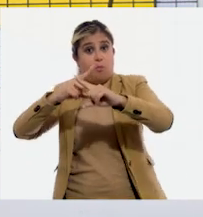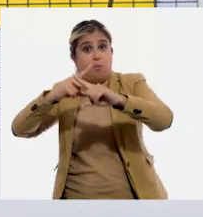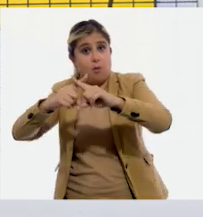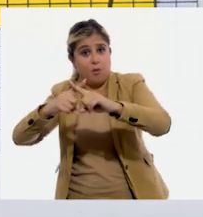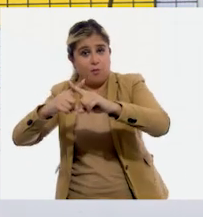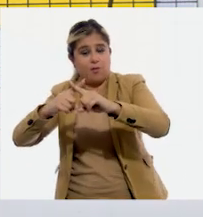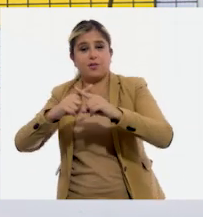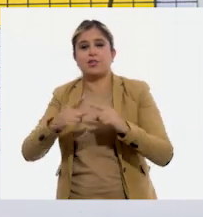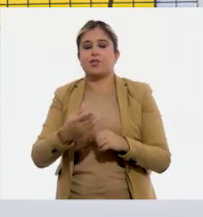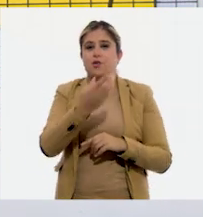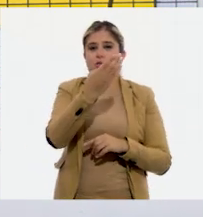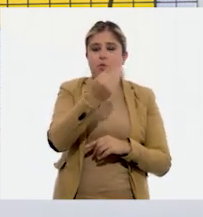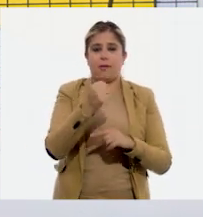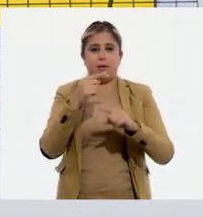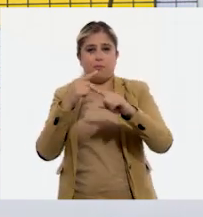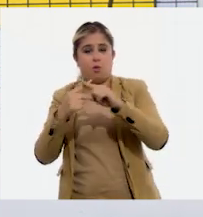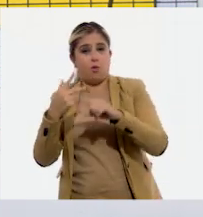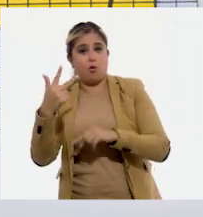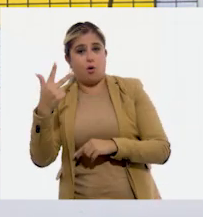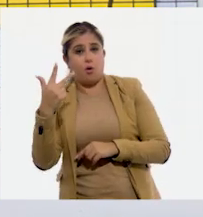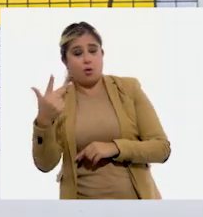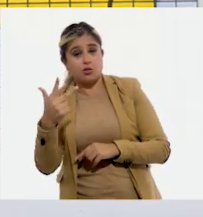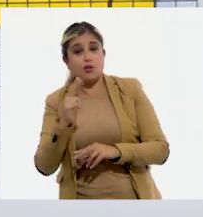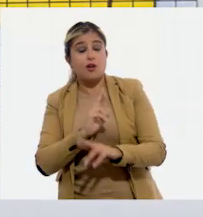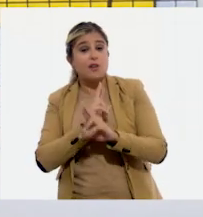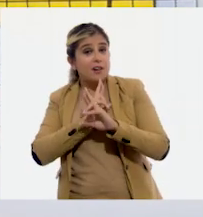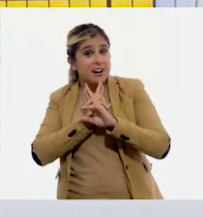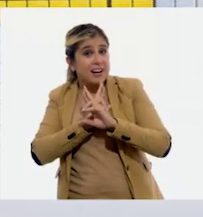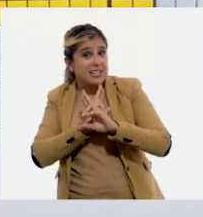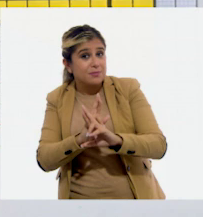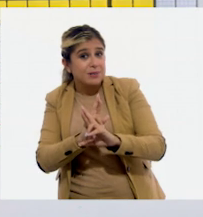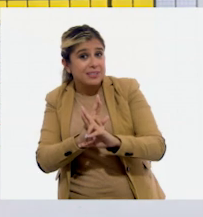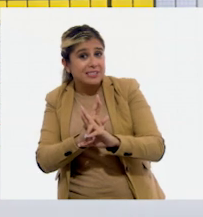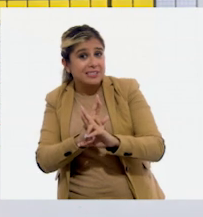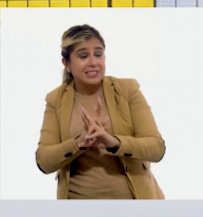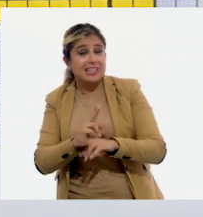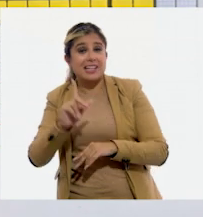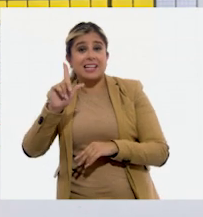multiplicamos 9 por 8 y me da como resultado